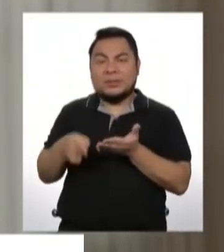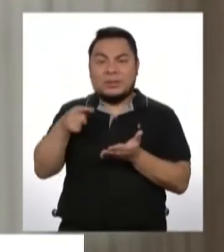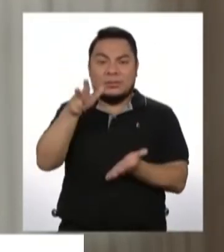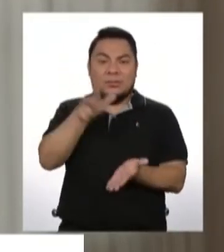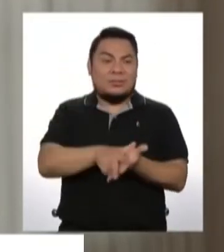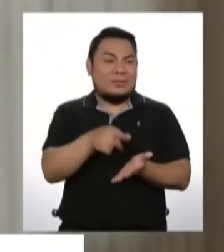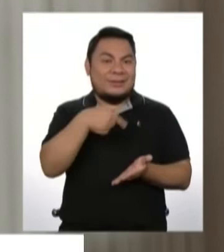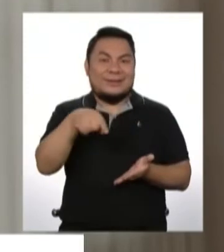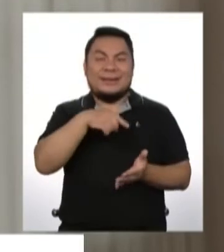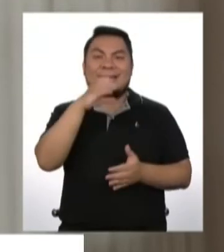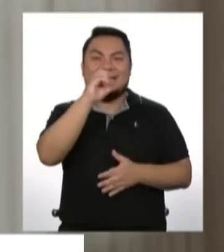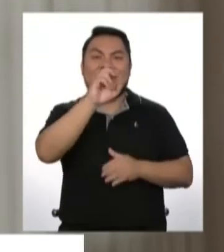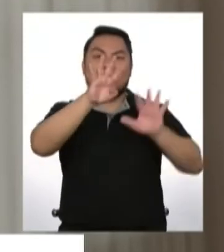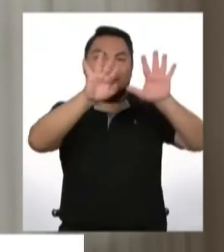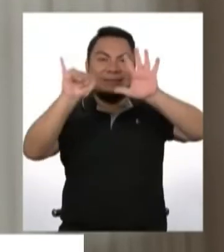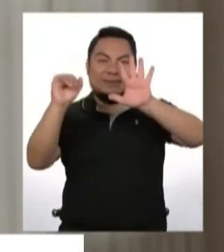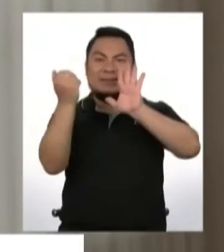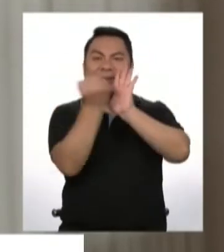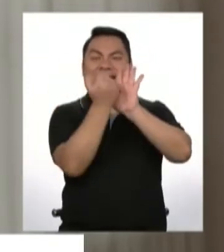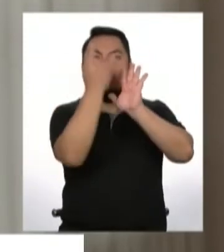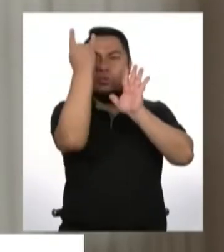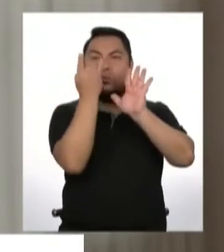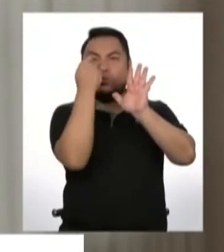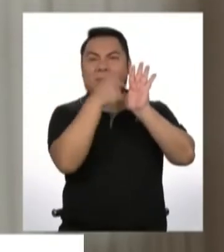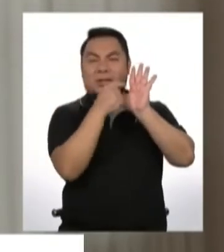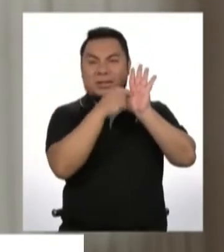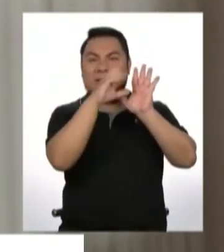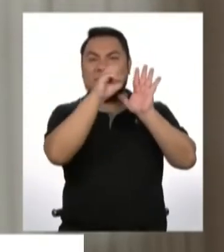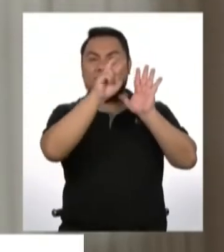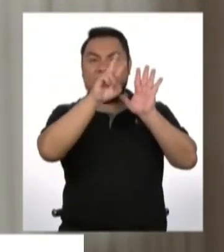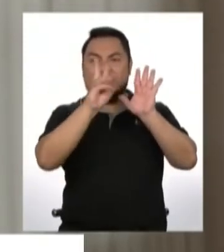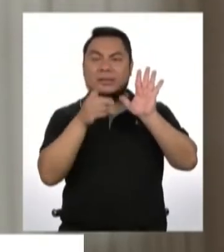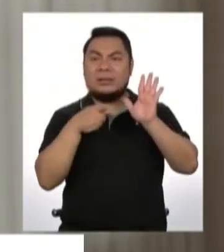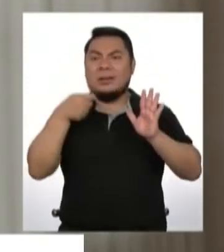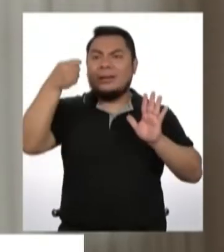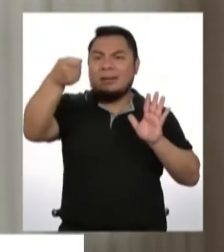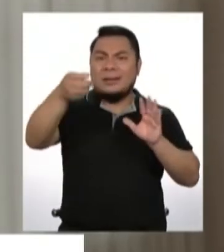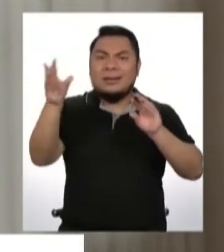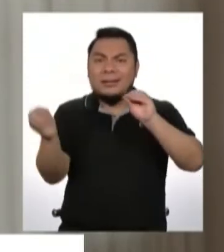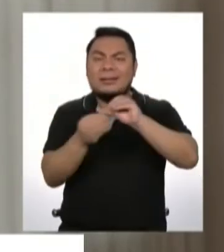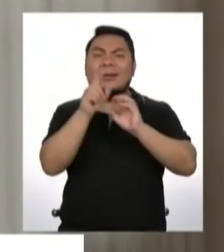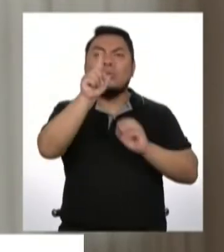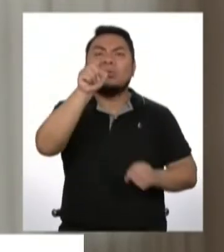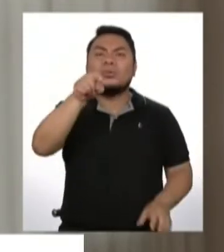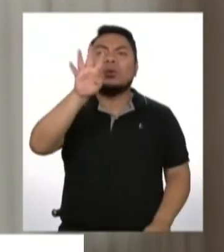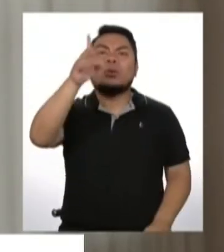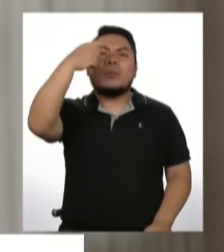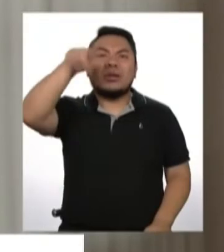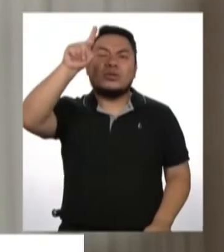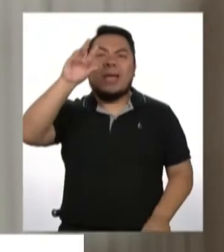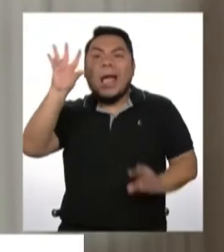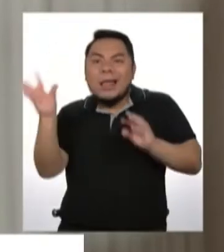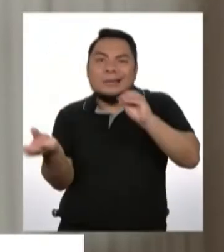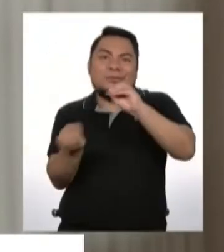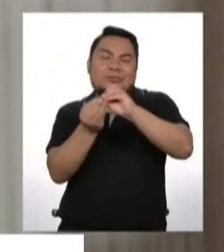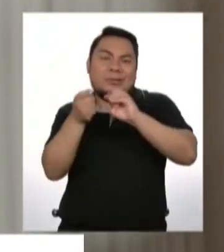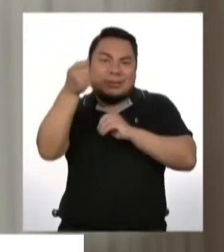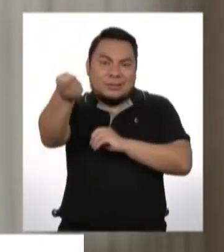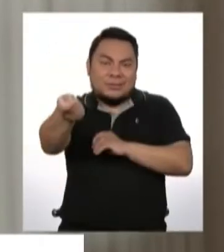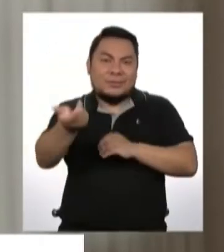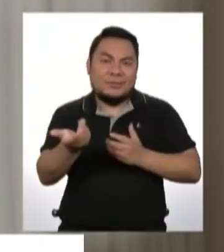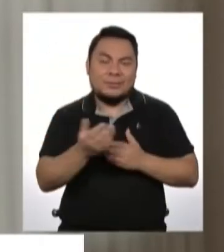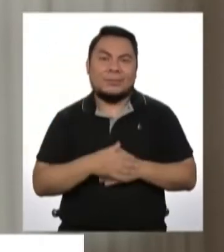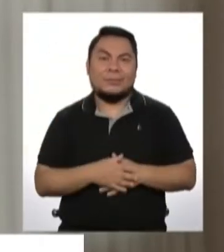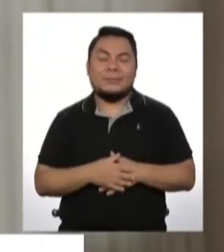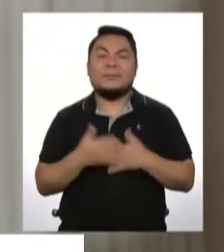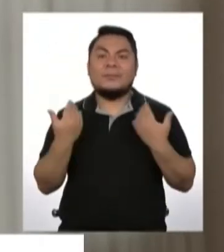resolución ministerial 096 y el decreto de urgencia 026, se le ha transferido 1.4 millones adicionales.